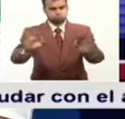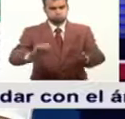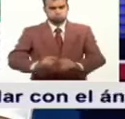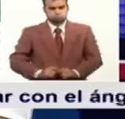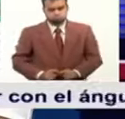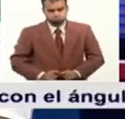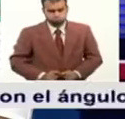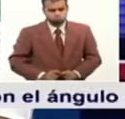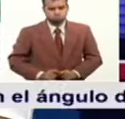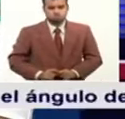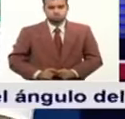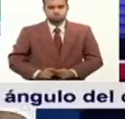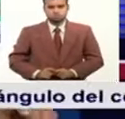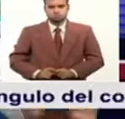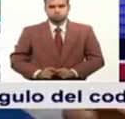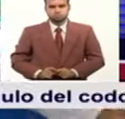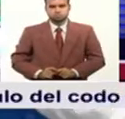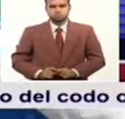El